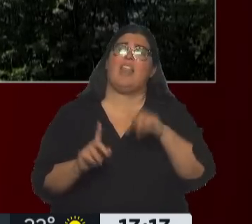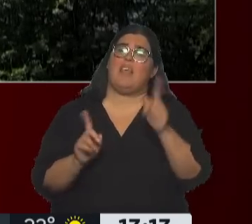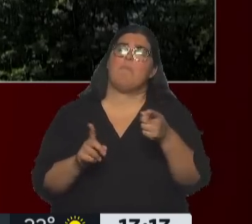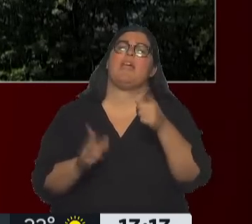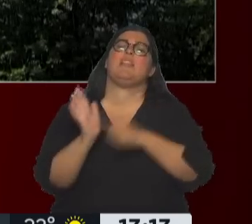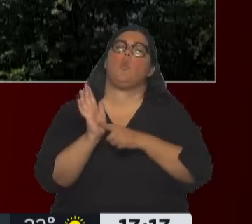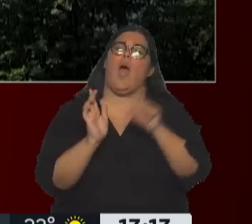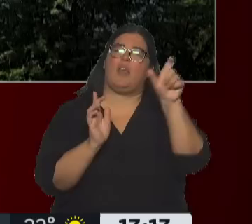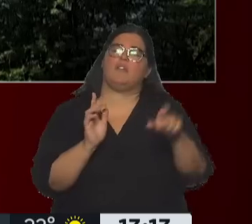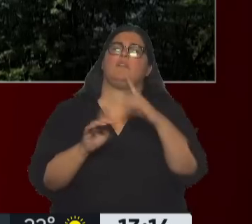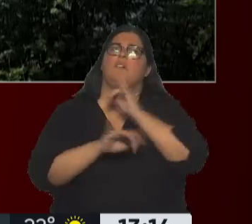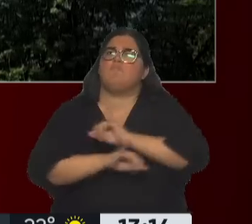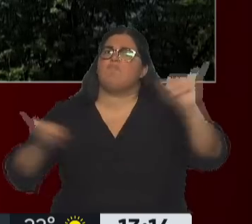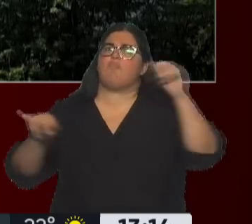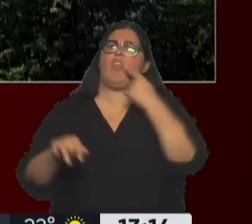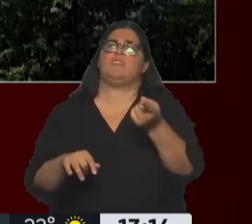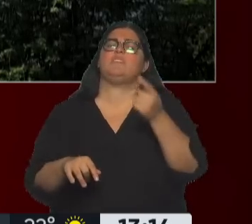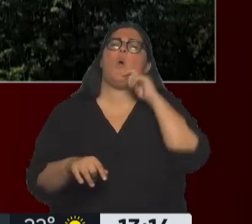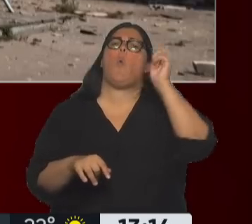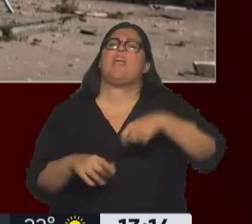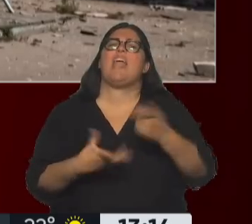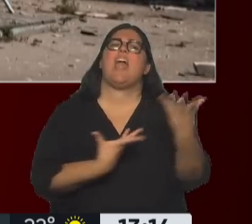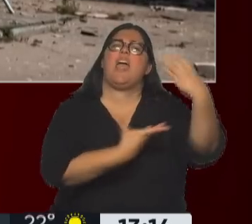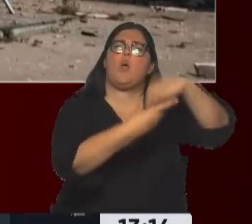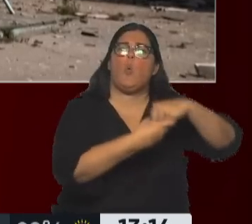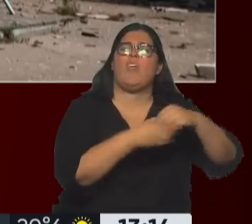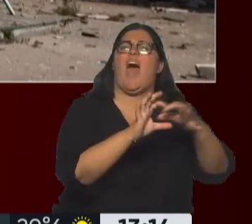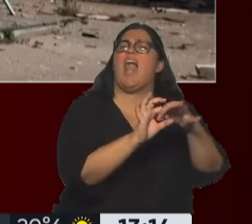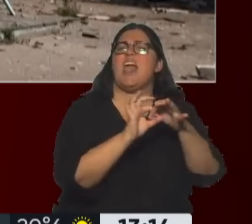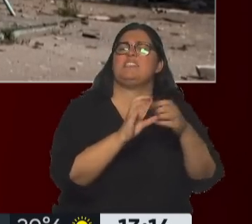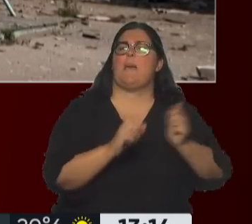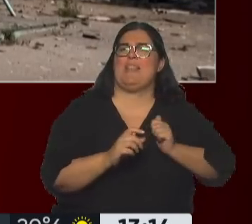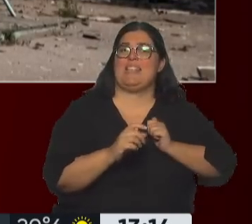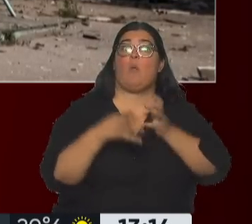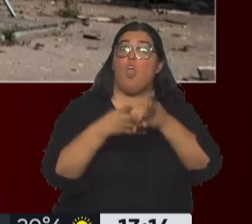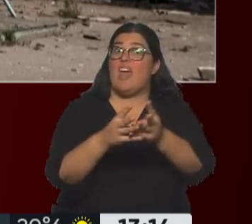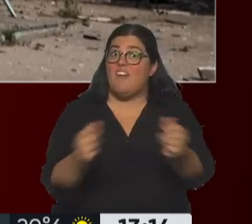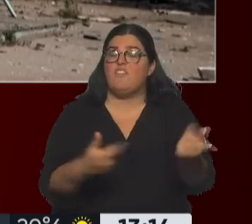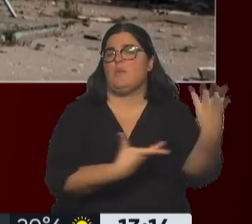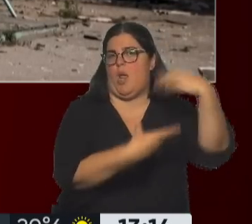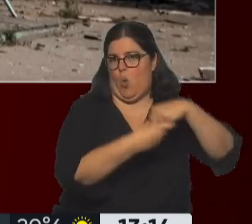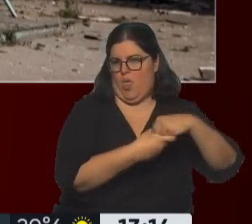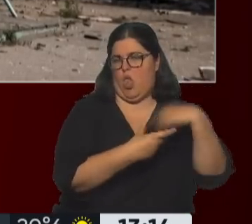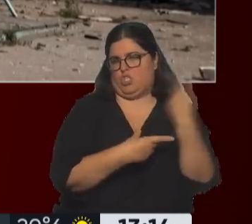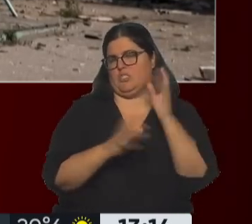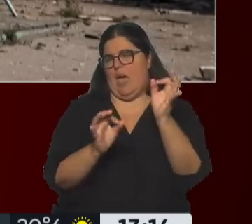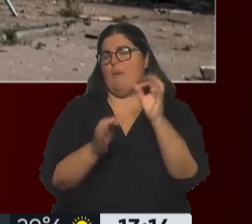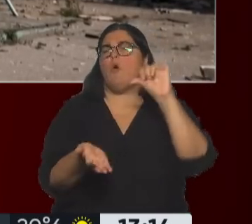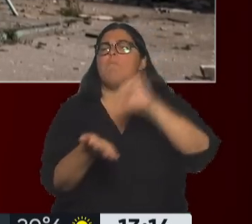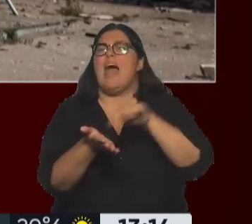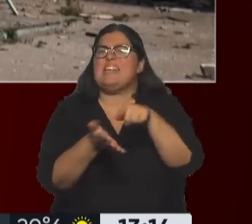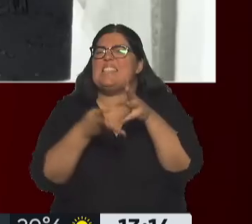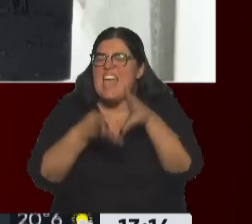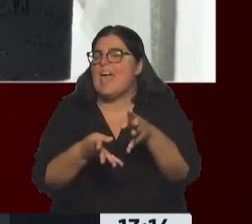salió a decir que Ucrania va a ser parte de la alianza militar cuando se termine la guerra, porque sabemos que es muy difícil que un país en guerra ingrese